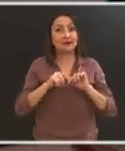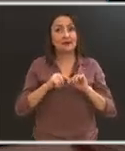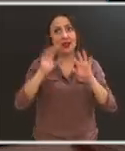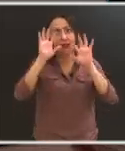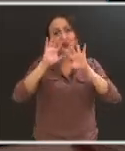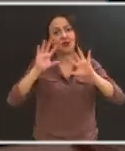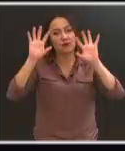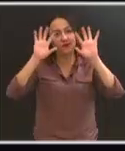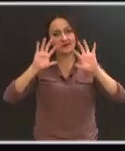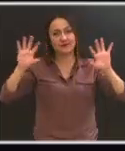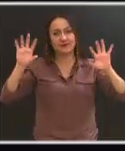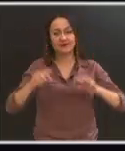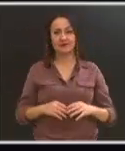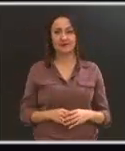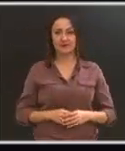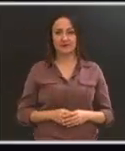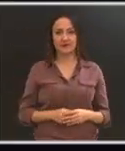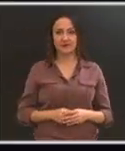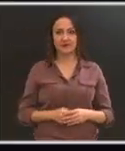nubes.